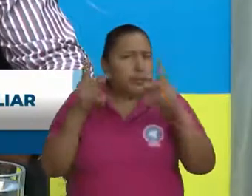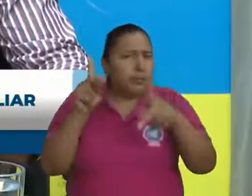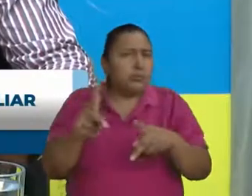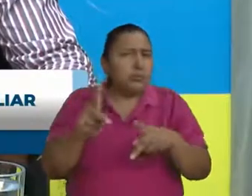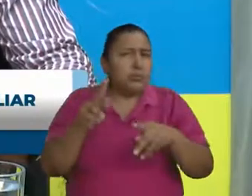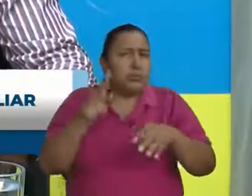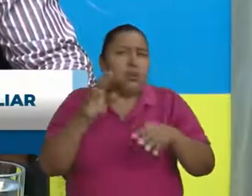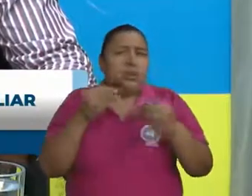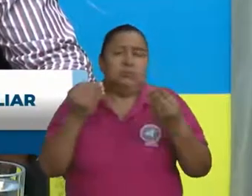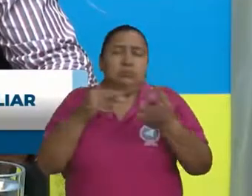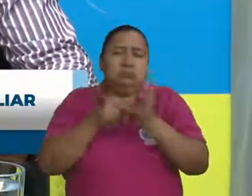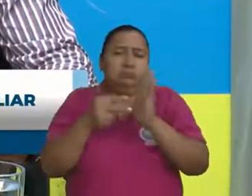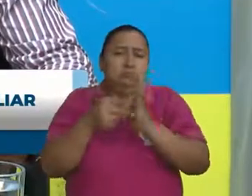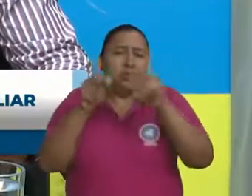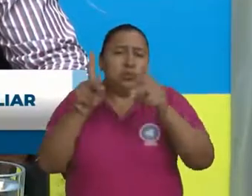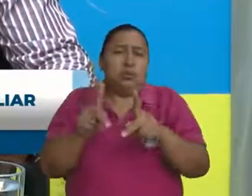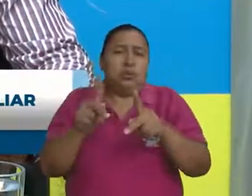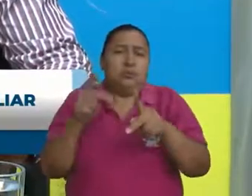que usan